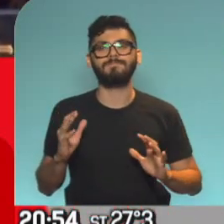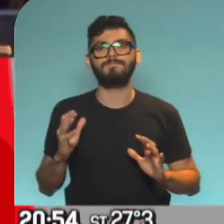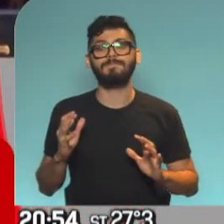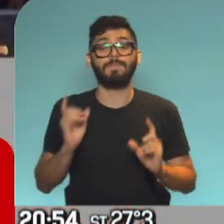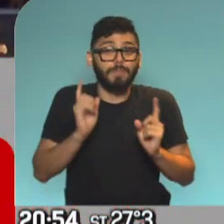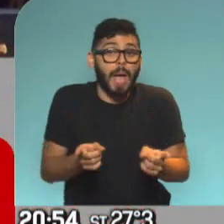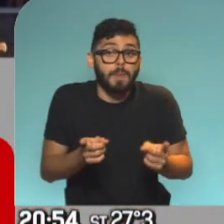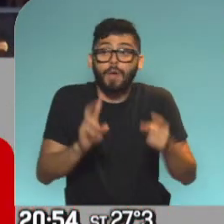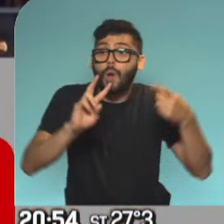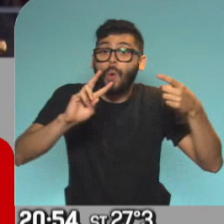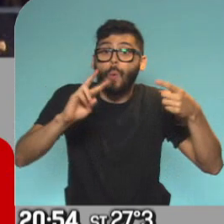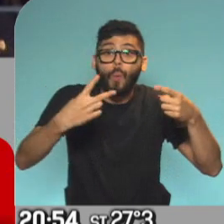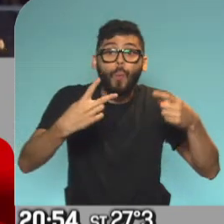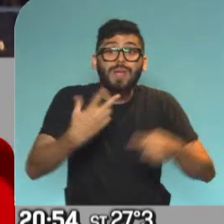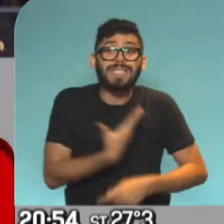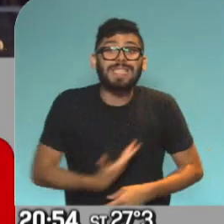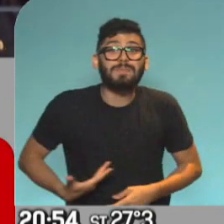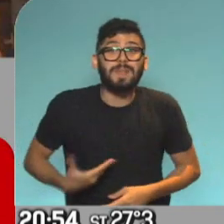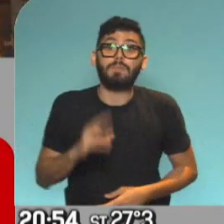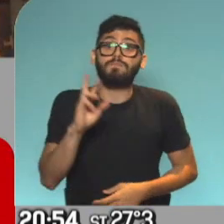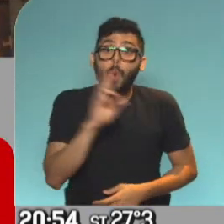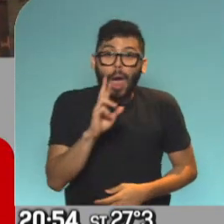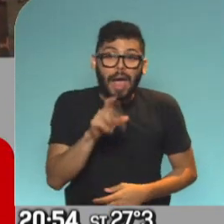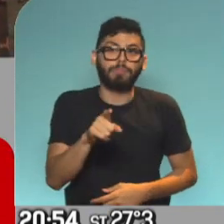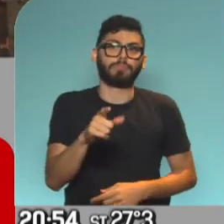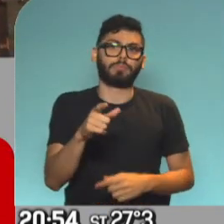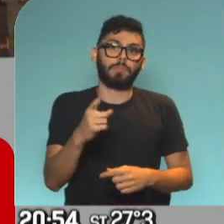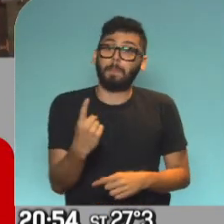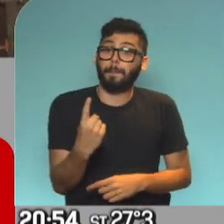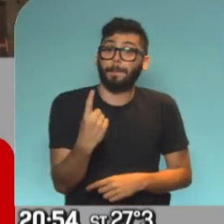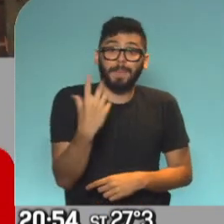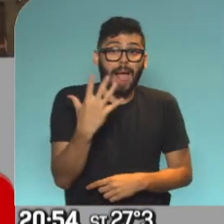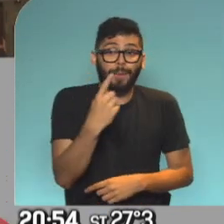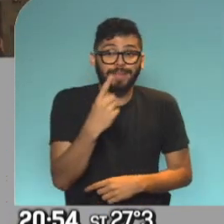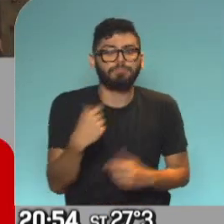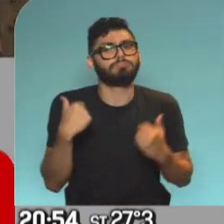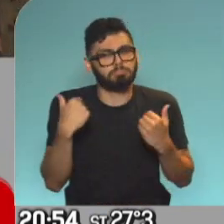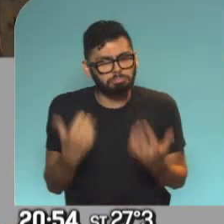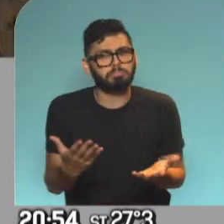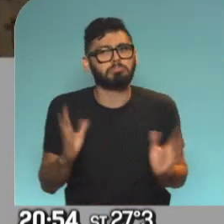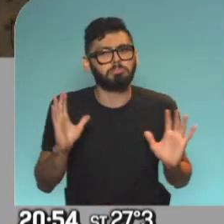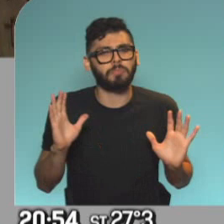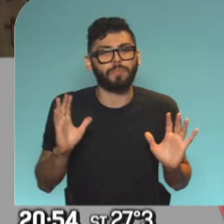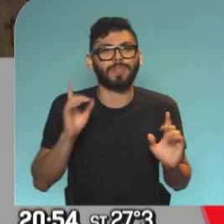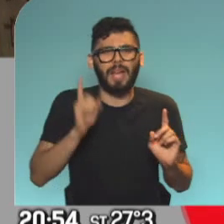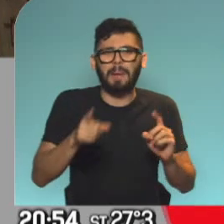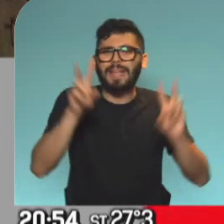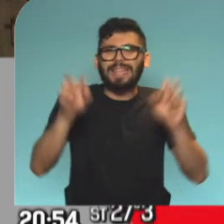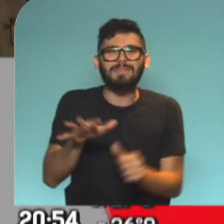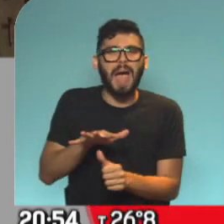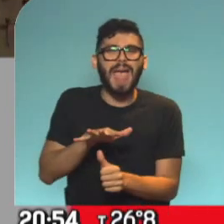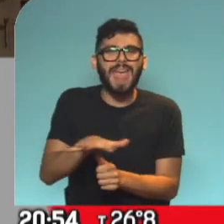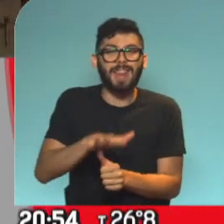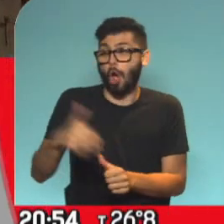haya una vicepresidenta mujer por primera vez. La agenda sensible al género, que es algo que viene